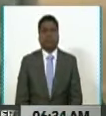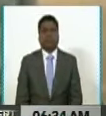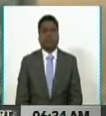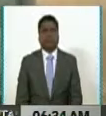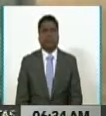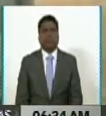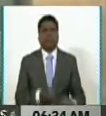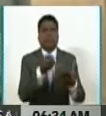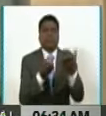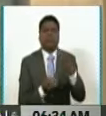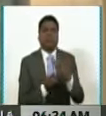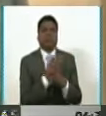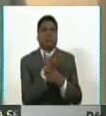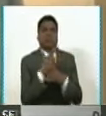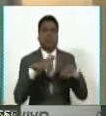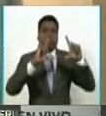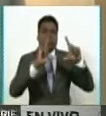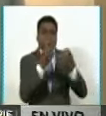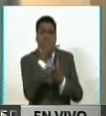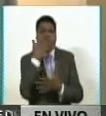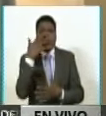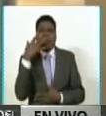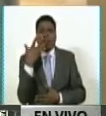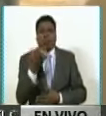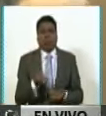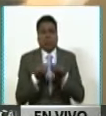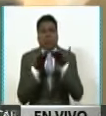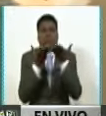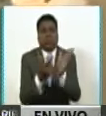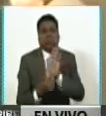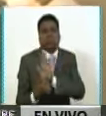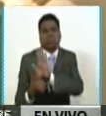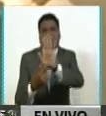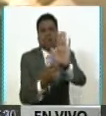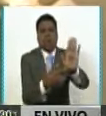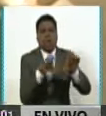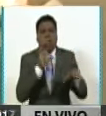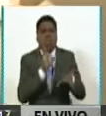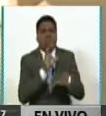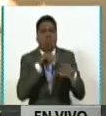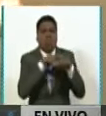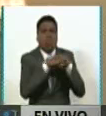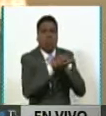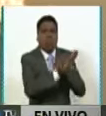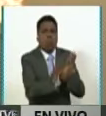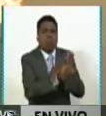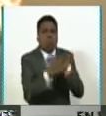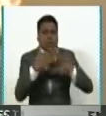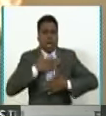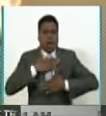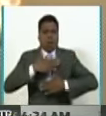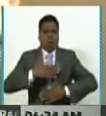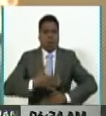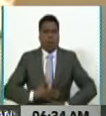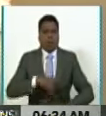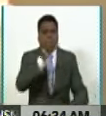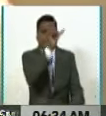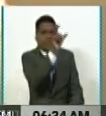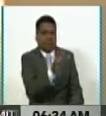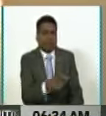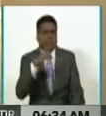Ofrenda floral ante la lápida que guarda los restos mortales del general del pueblo soberano Ezequiel